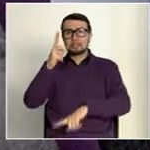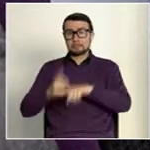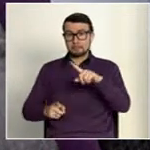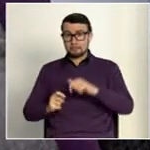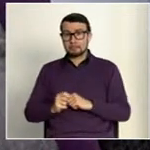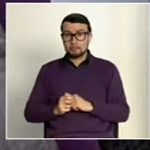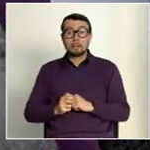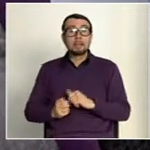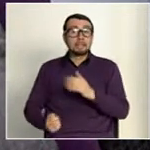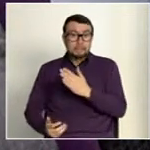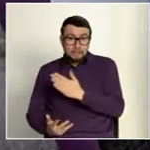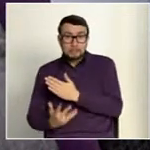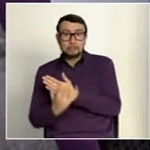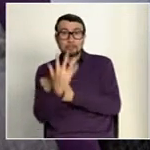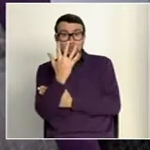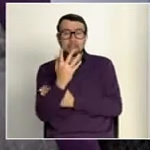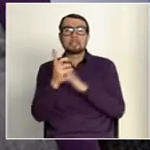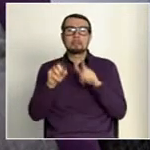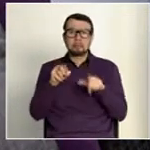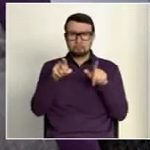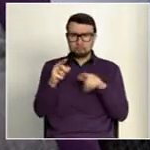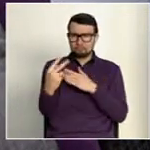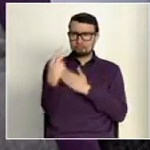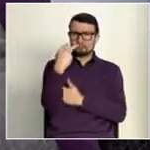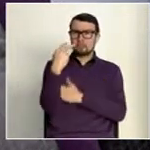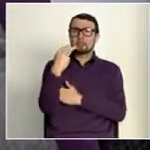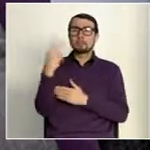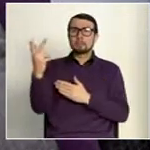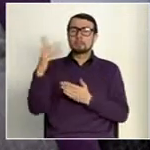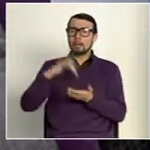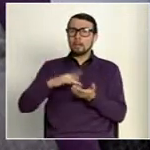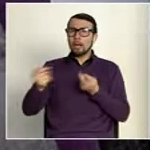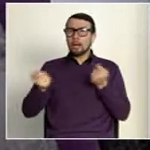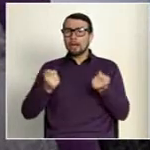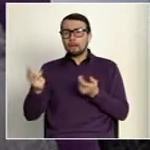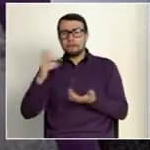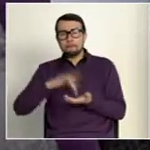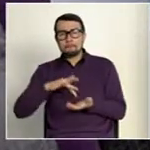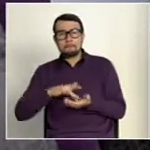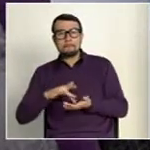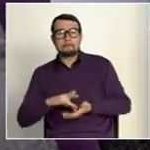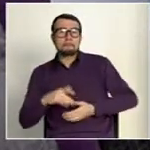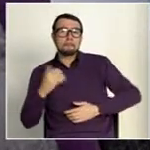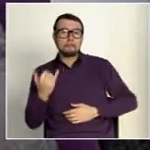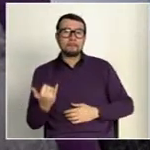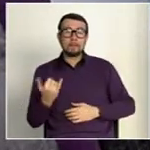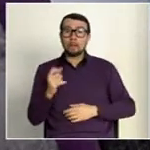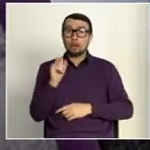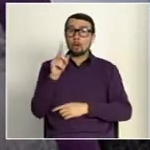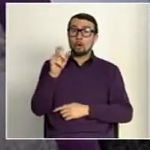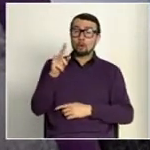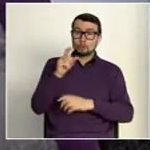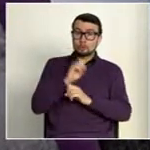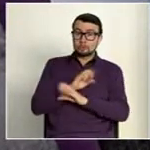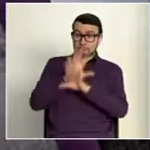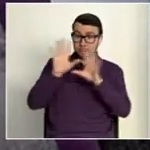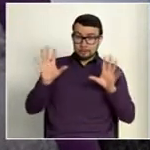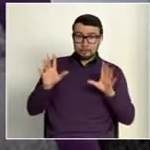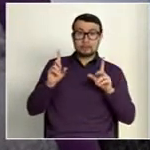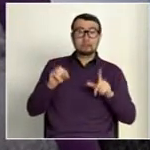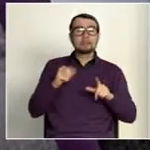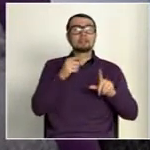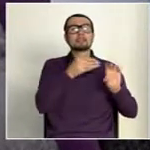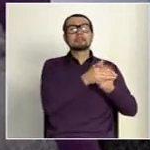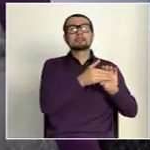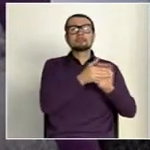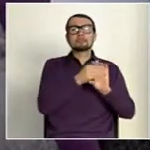mañana. También ustedes nos pueden ver en Telepacífico a las 11 de la mañana y en Teleislas,